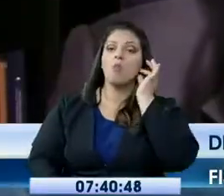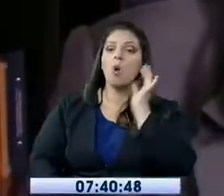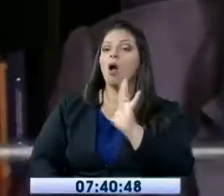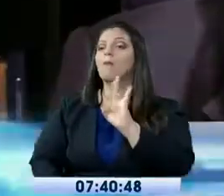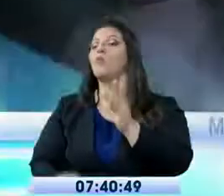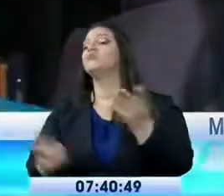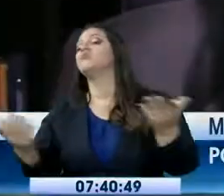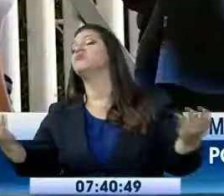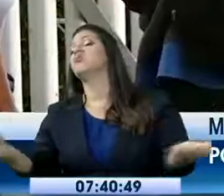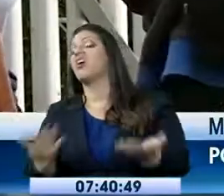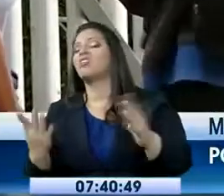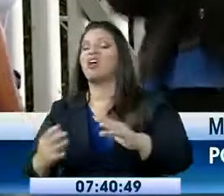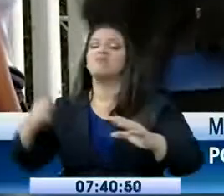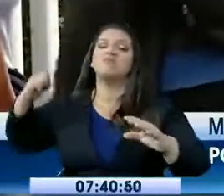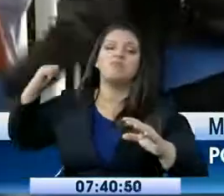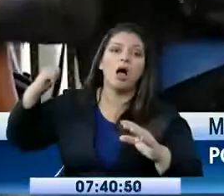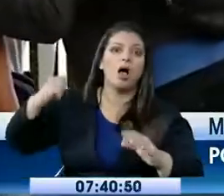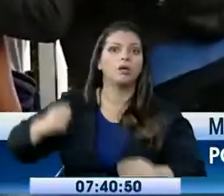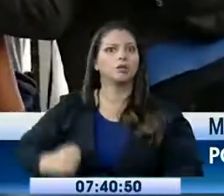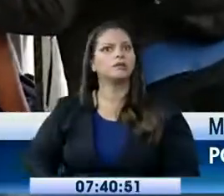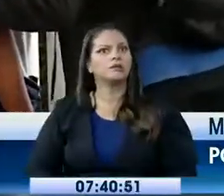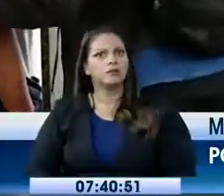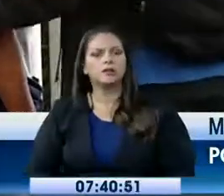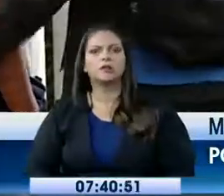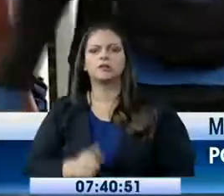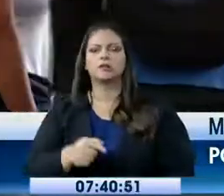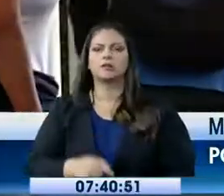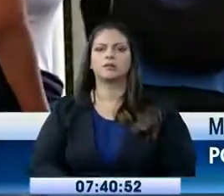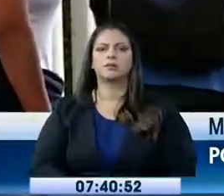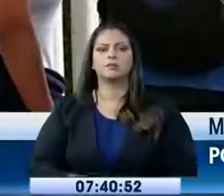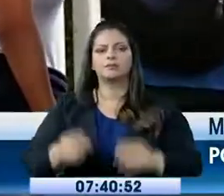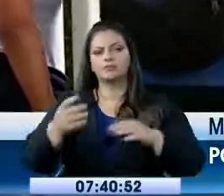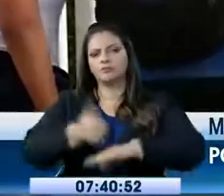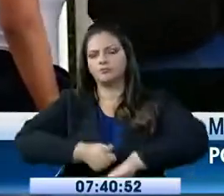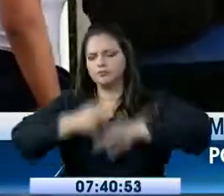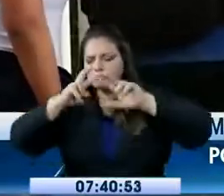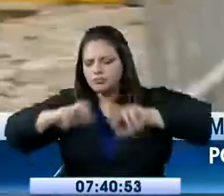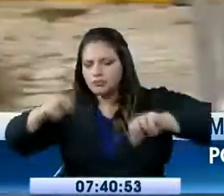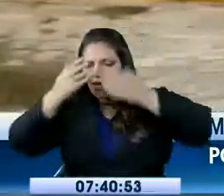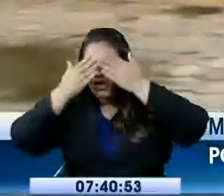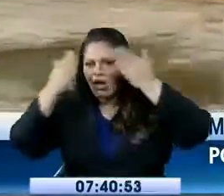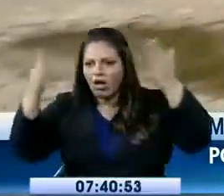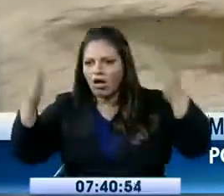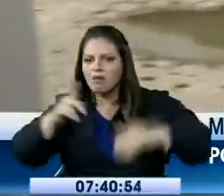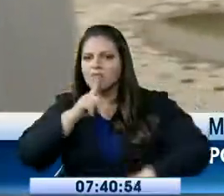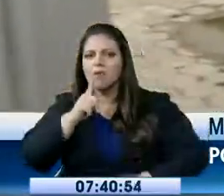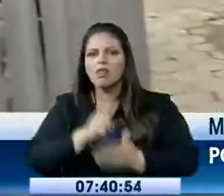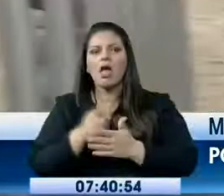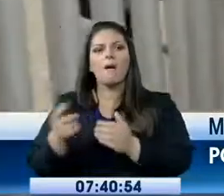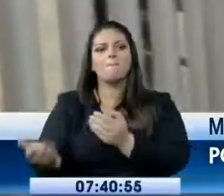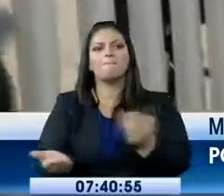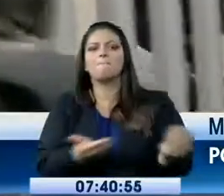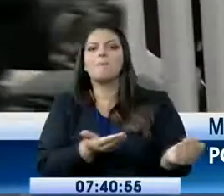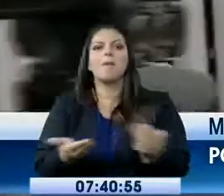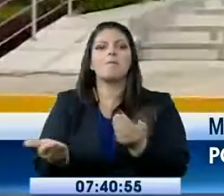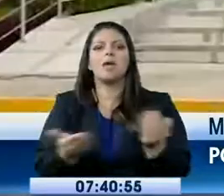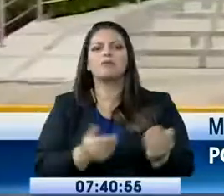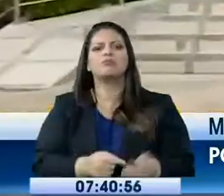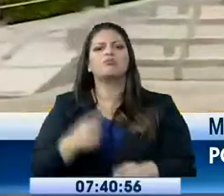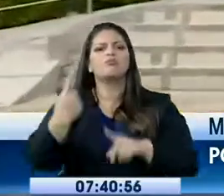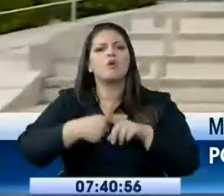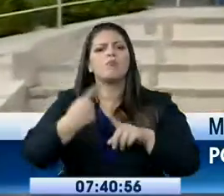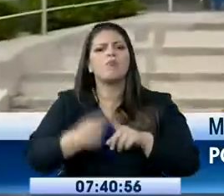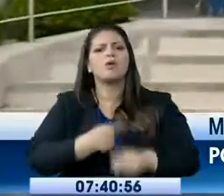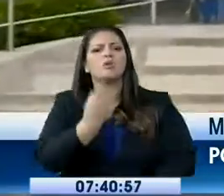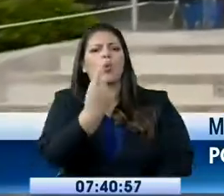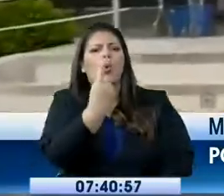pareja sentimental. Según las investigaciones, el padre de la criatura de apenas 11 meses intentó acuchillar a su esposa cuando ésta se